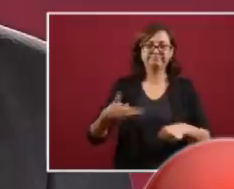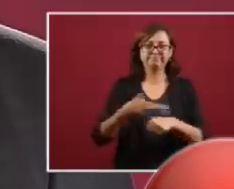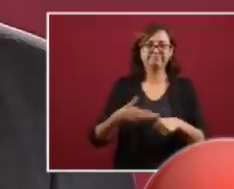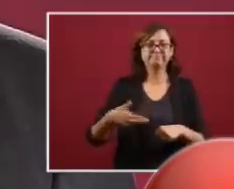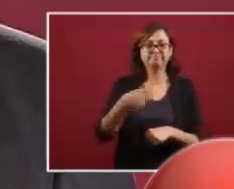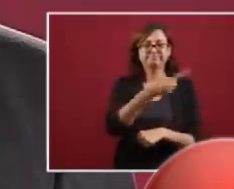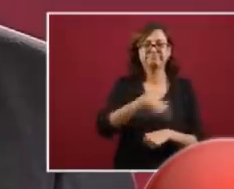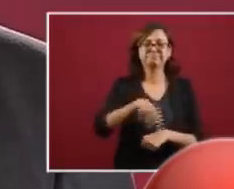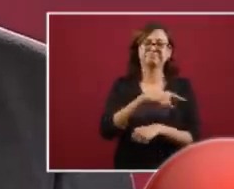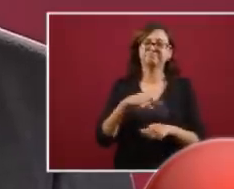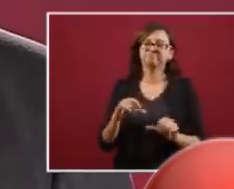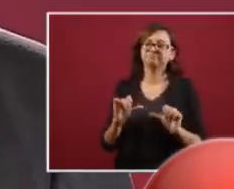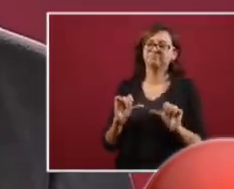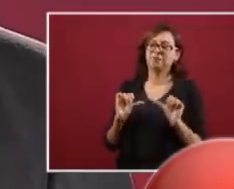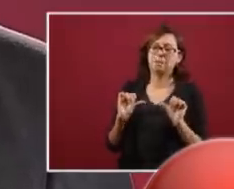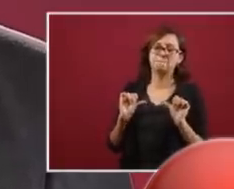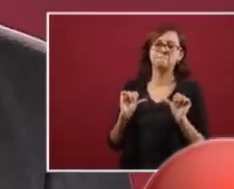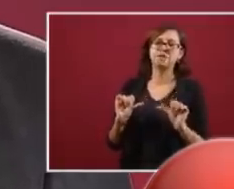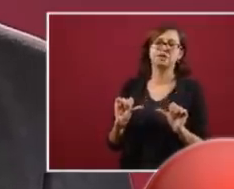este procedimiento, este mecanismo